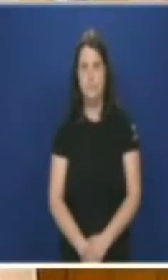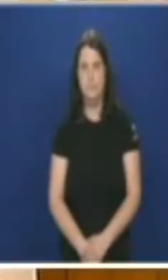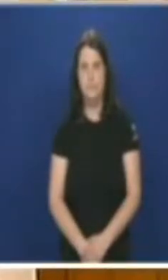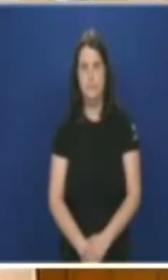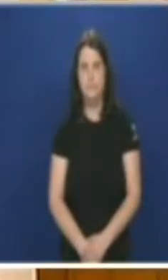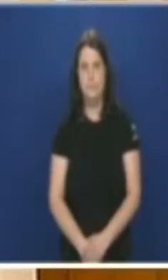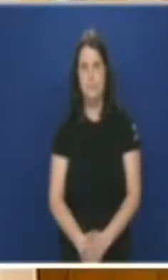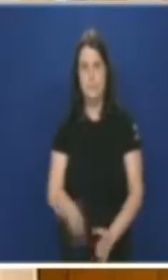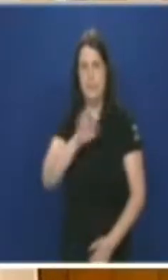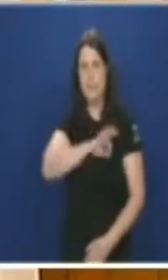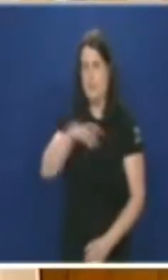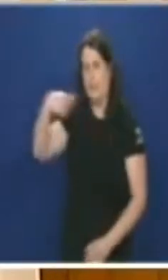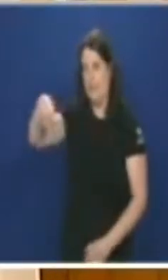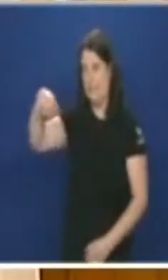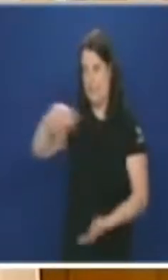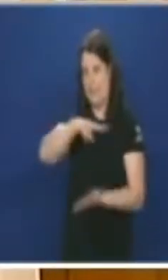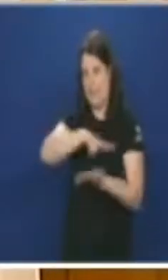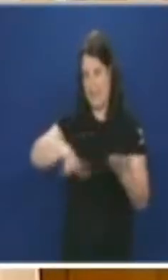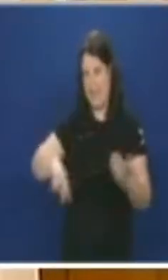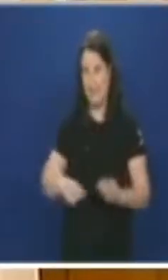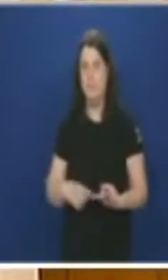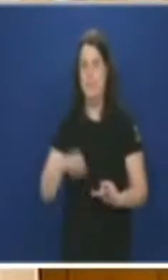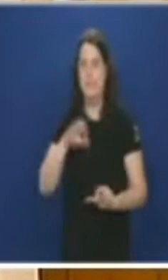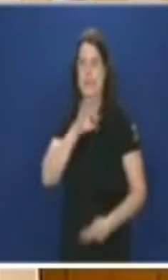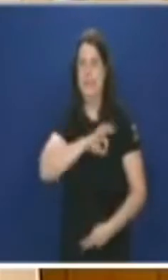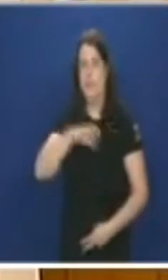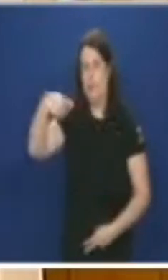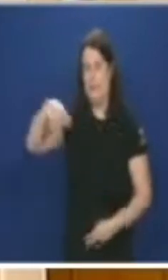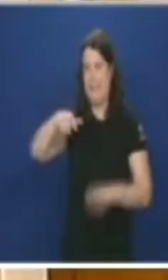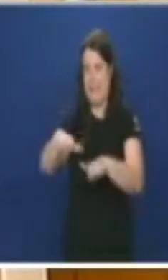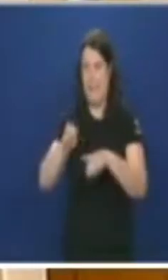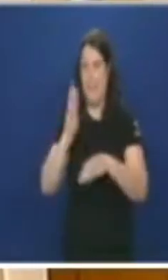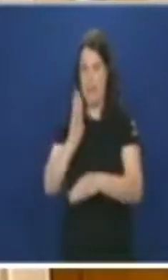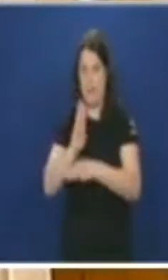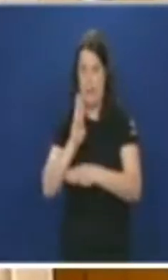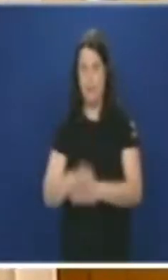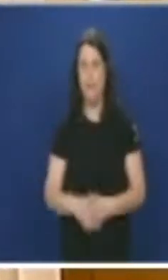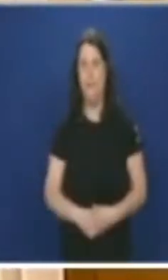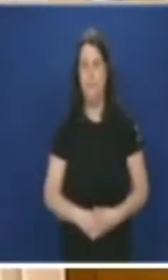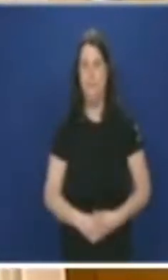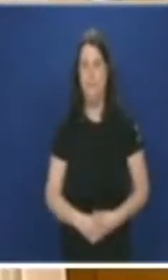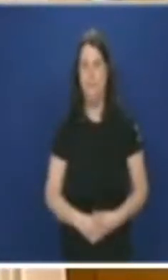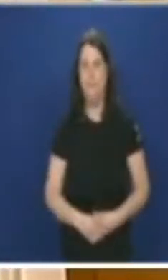Señor presidente de Galicia, señor presidente do Parlamento,